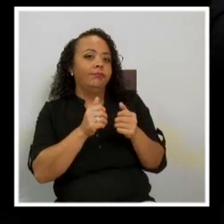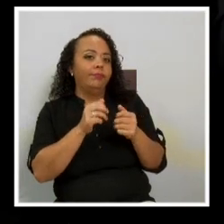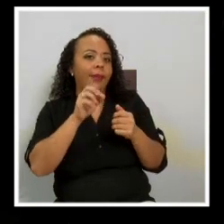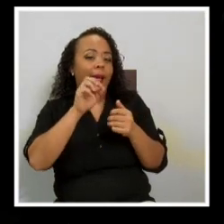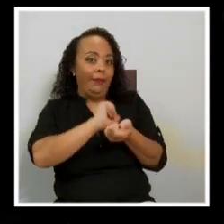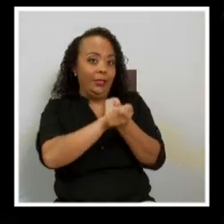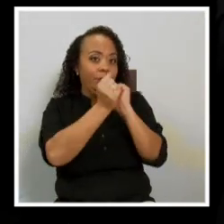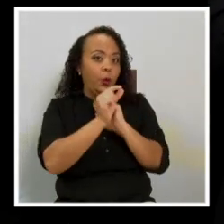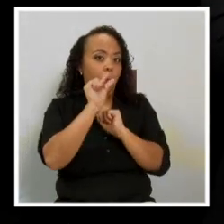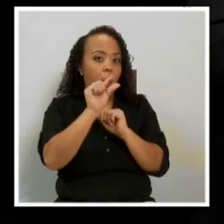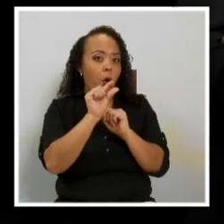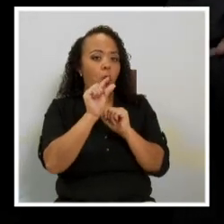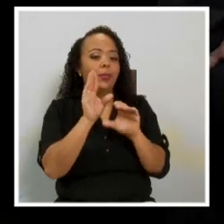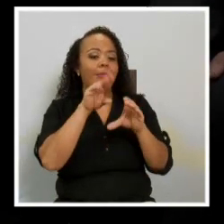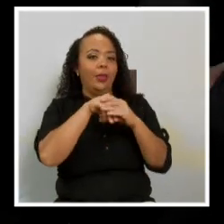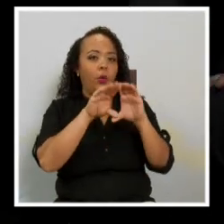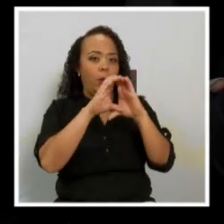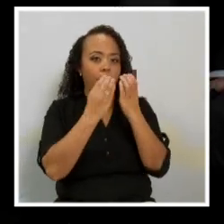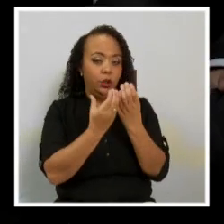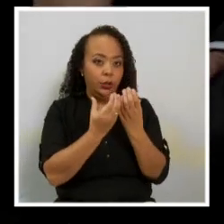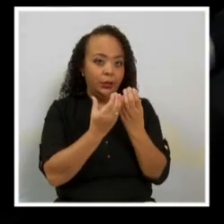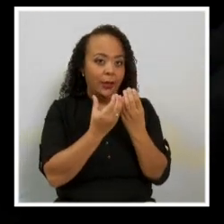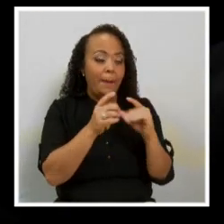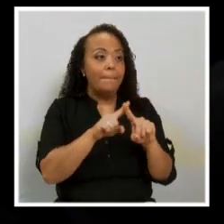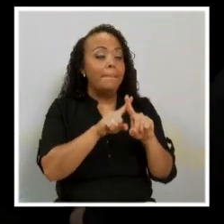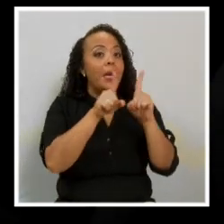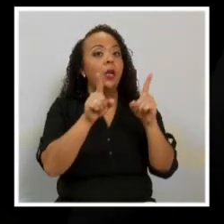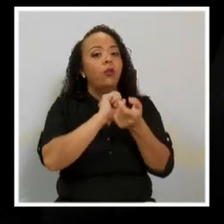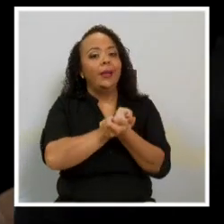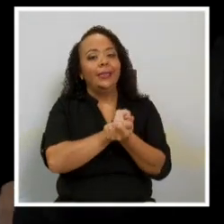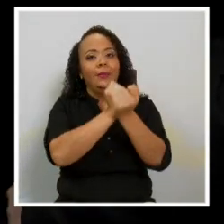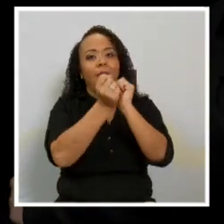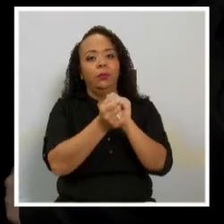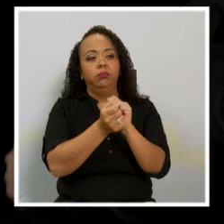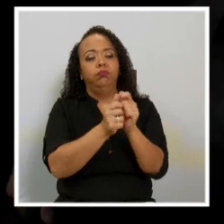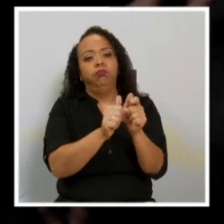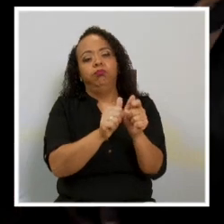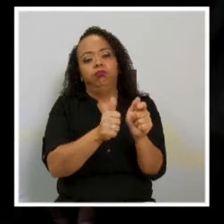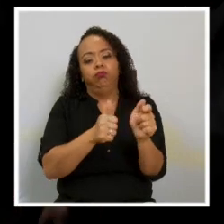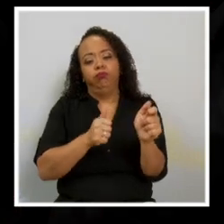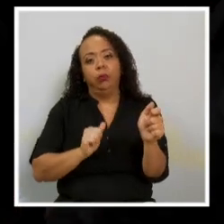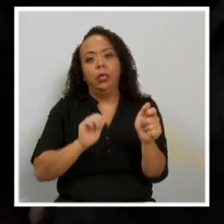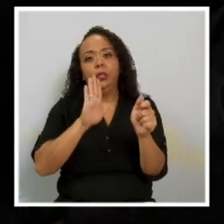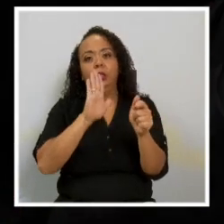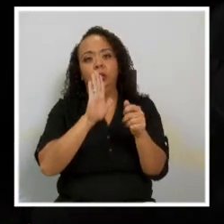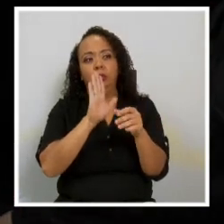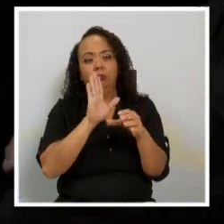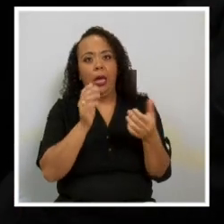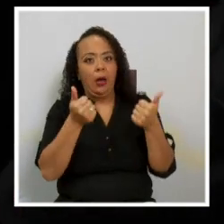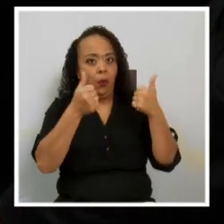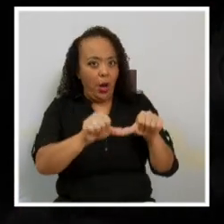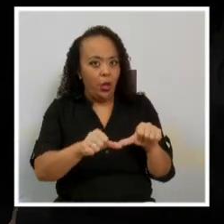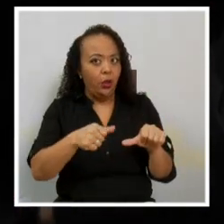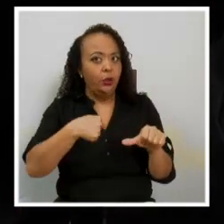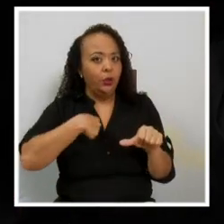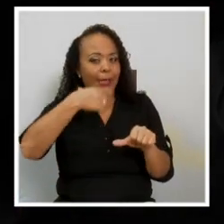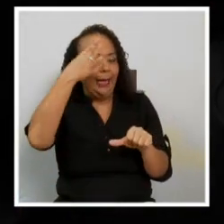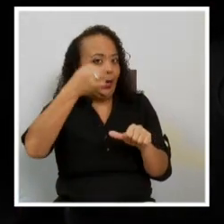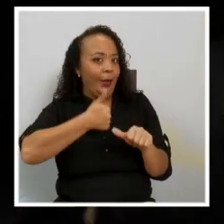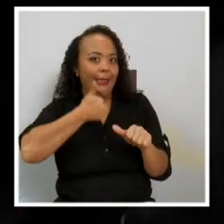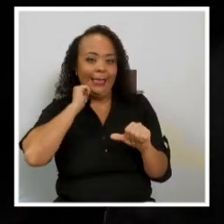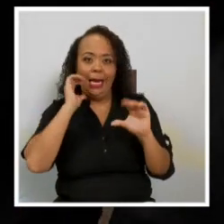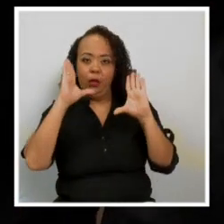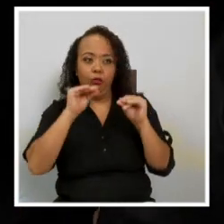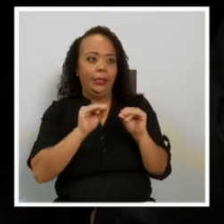Restauración un poco en las comisiones, a menos que Restauración se haya prolongado demasiado en suscribir el acuerdo, que entiendo que ayer en la noche no lo